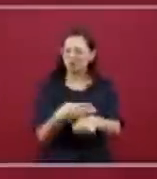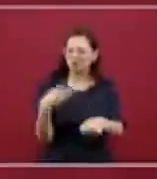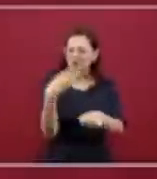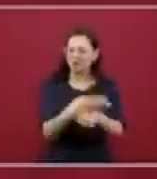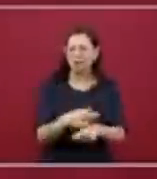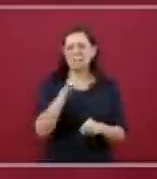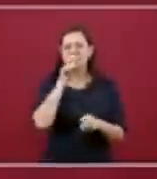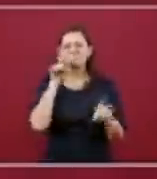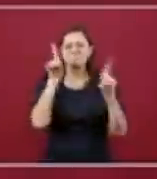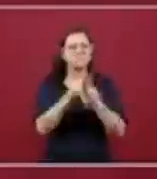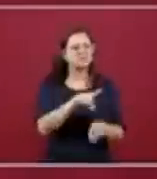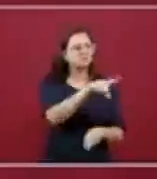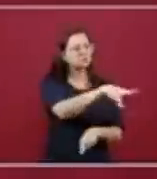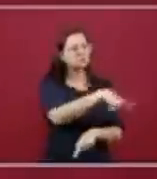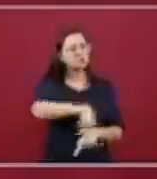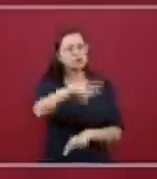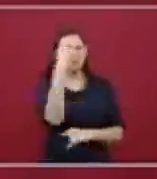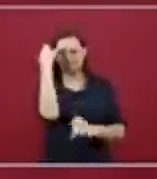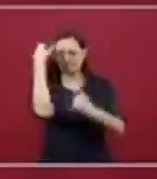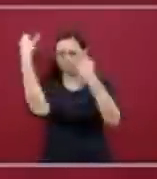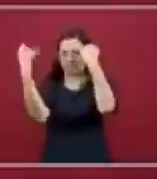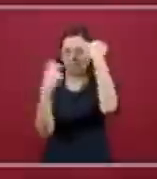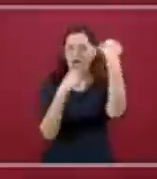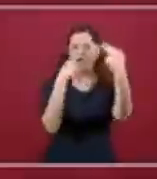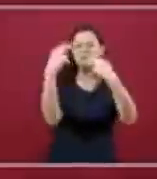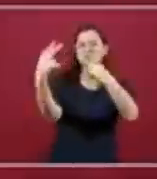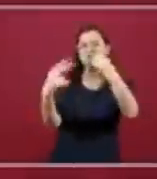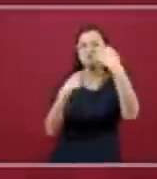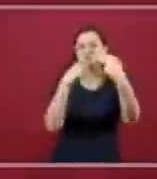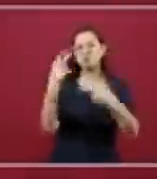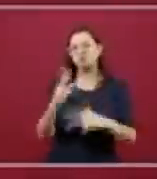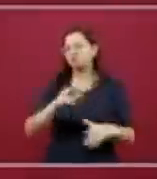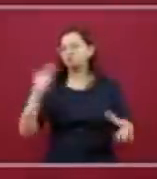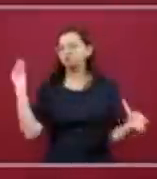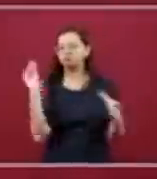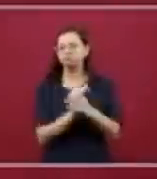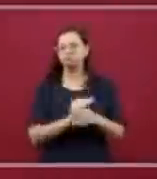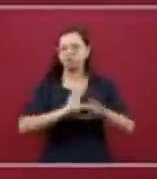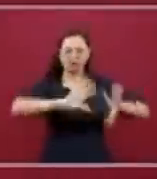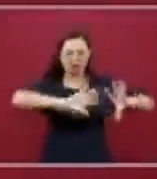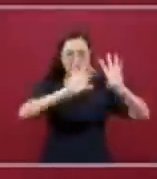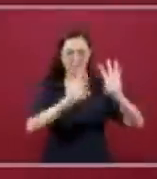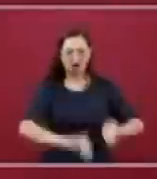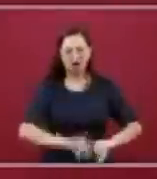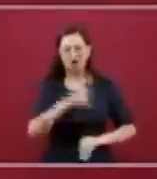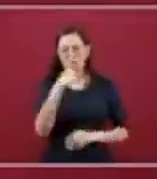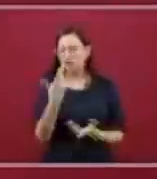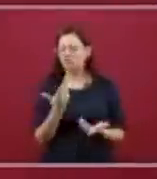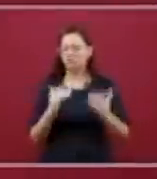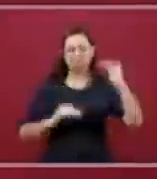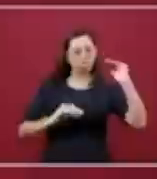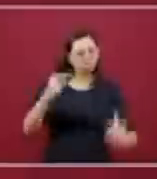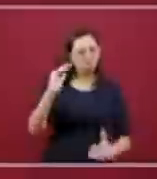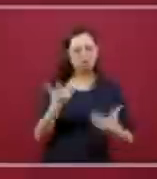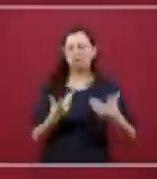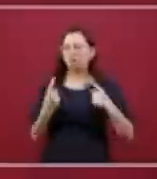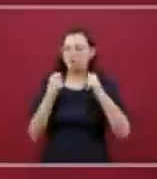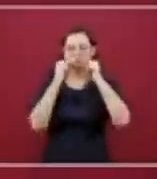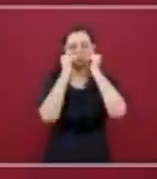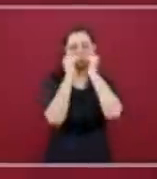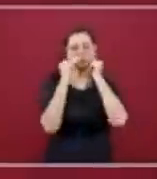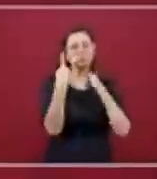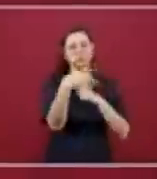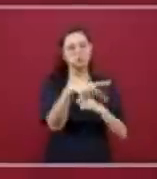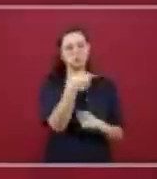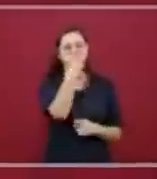voces disidentes sin considerar las causas de la desigualdad y abandono, sin escuchar estas voces que